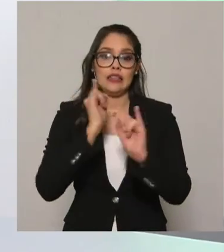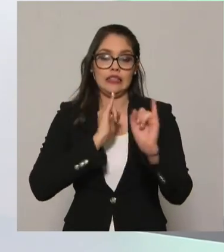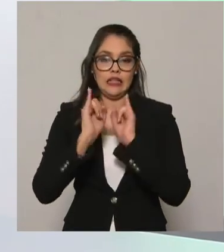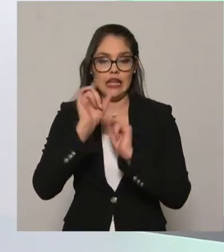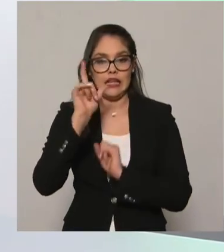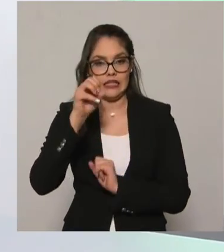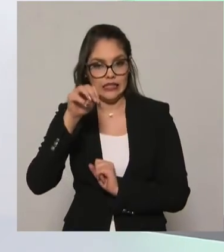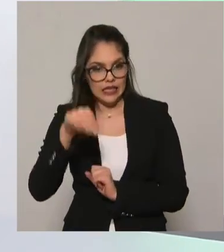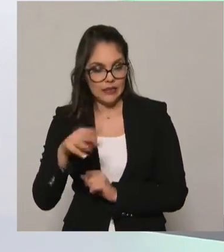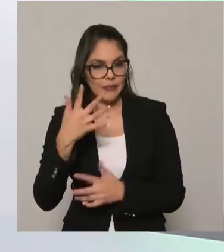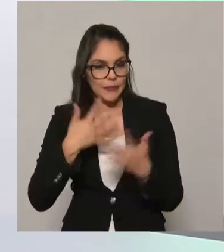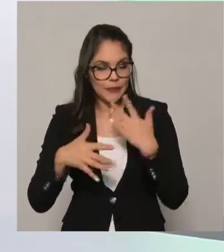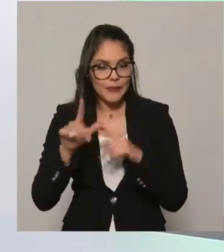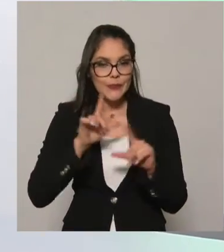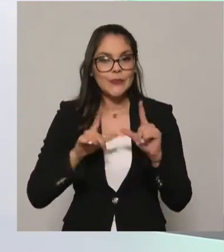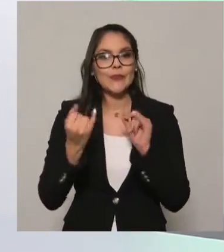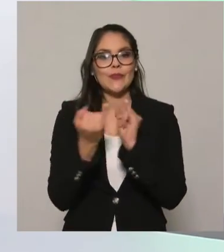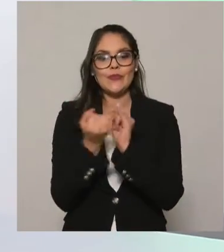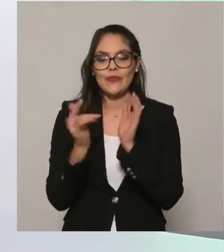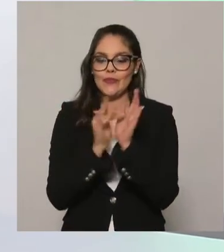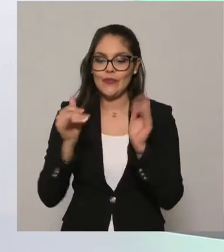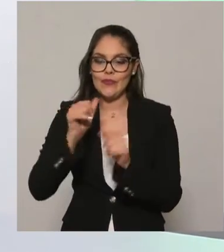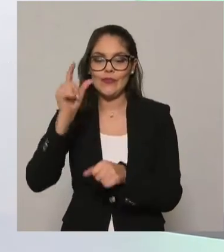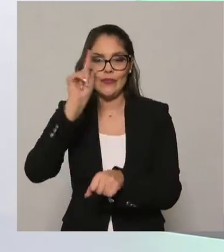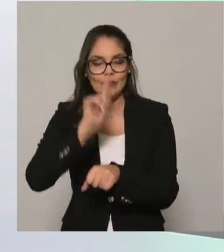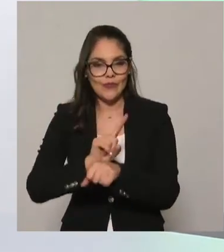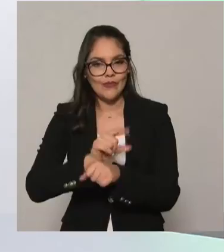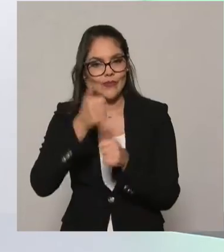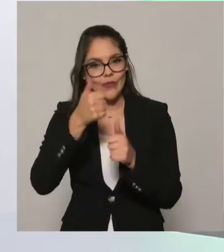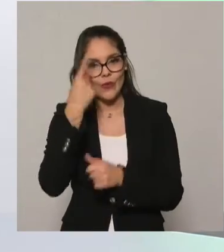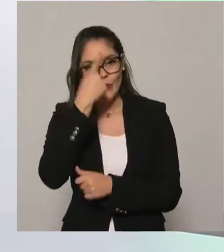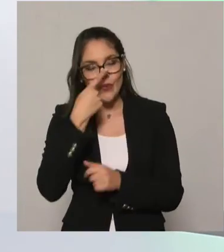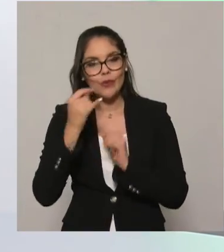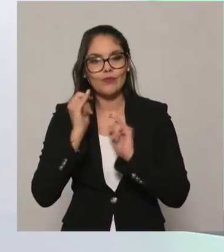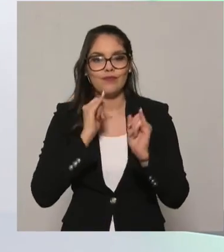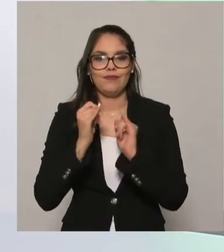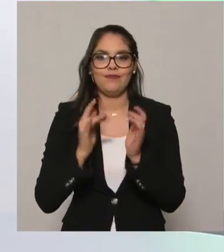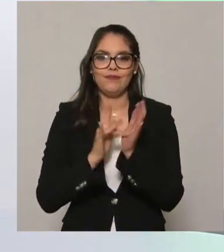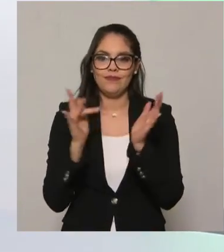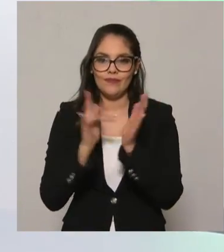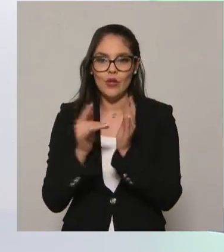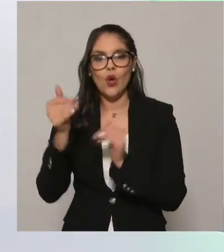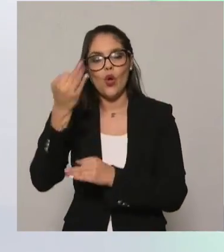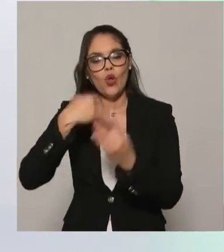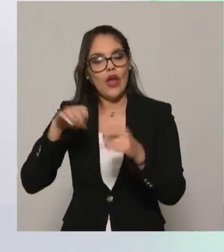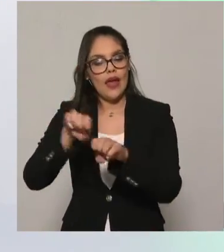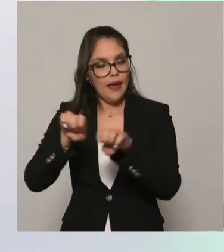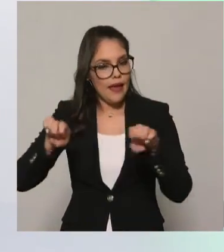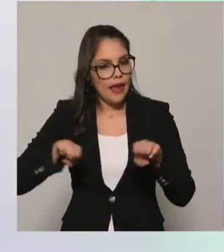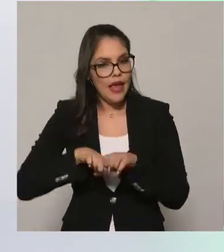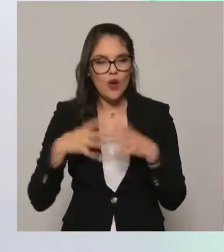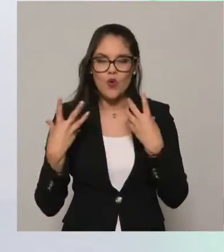seña mexicana que me acompañaron también a lo largo de la hora. Muchas gracias al staff y al equipo de producción que hace